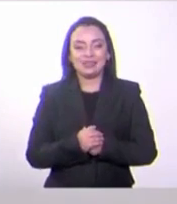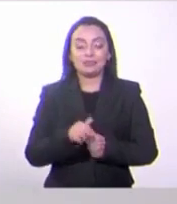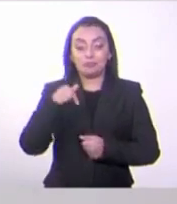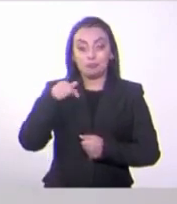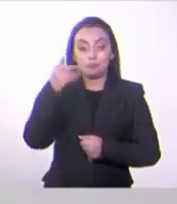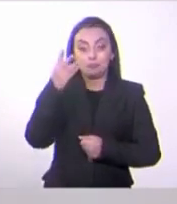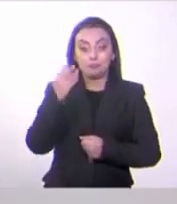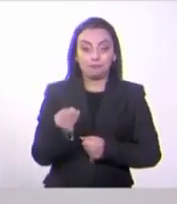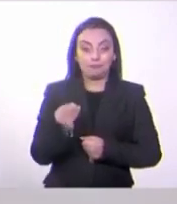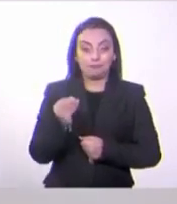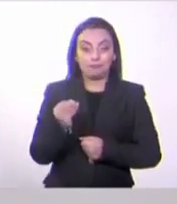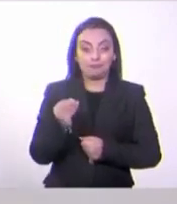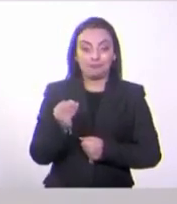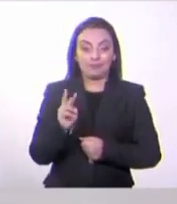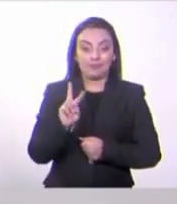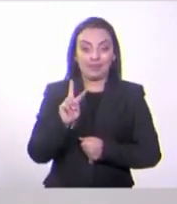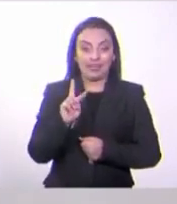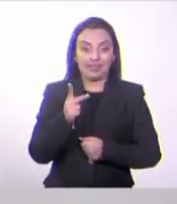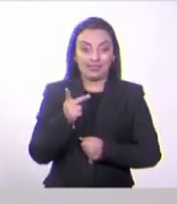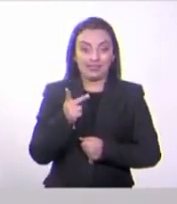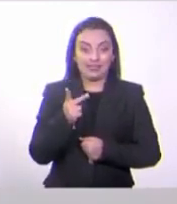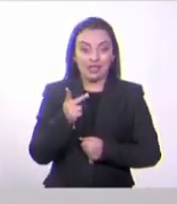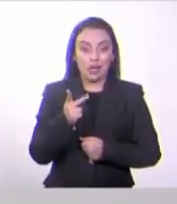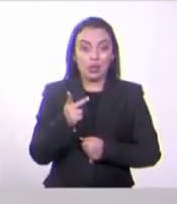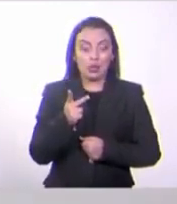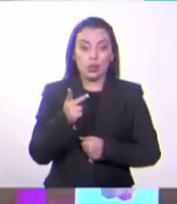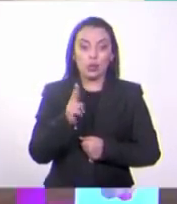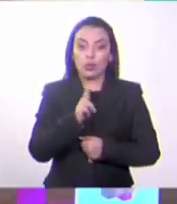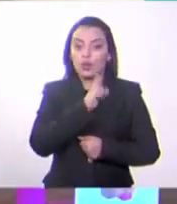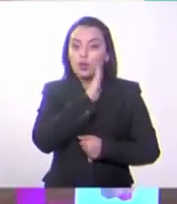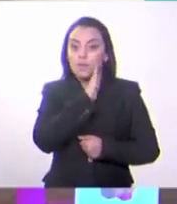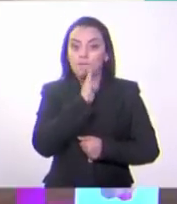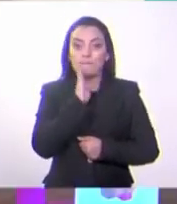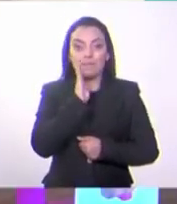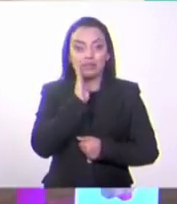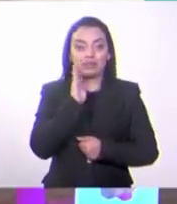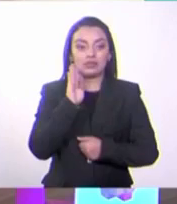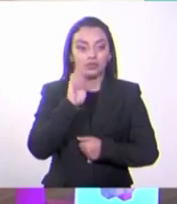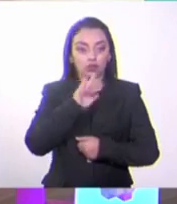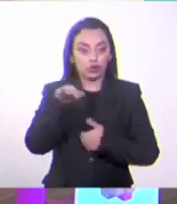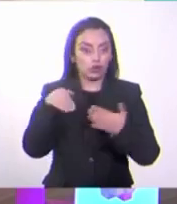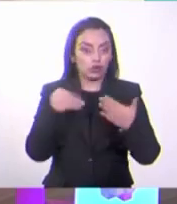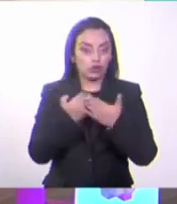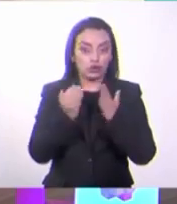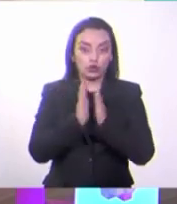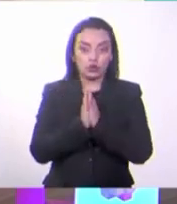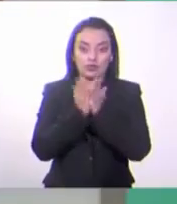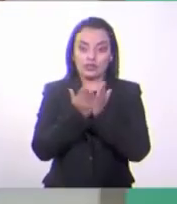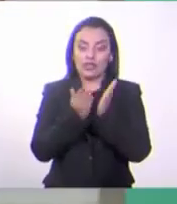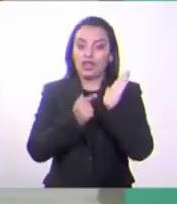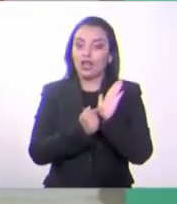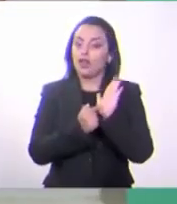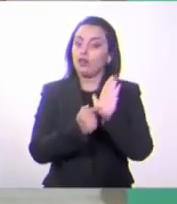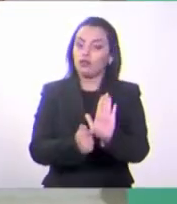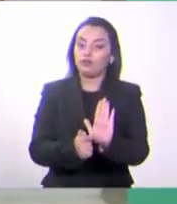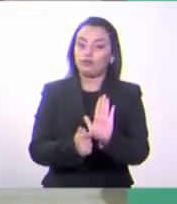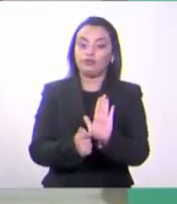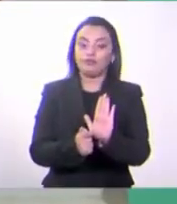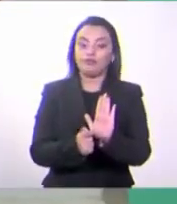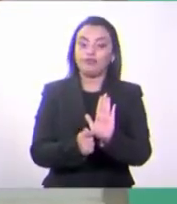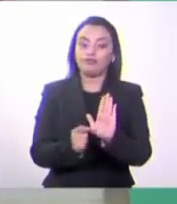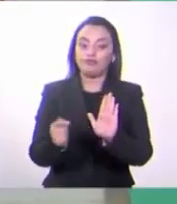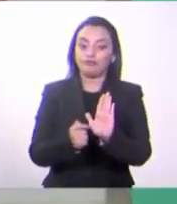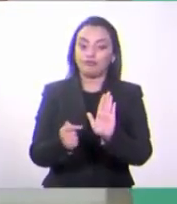vamos a trabajar segundo año de bachillerato. Así que por favor, todos con su libro de texto de segundo año de bachillerato,